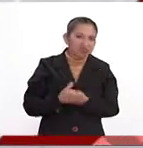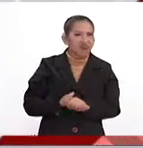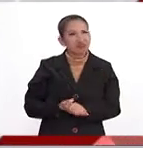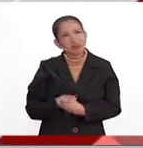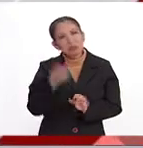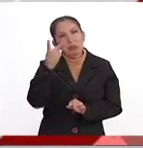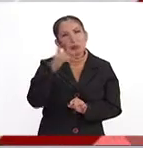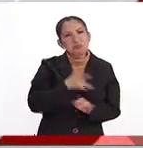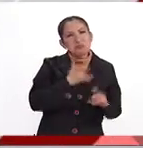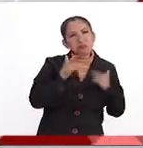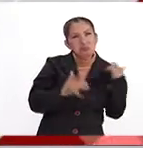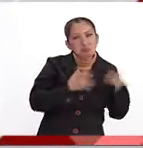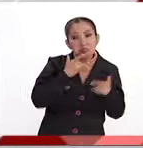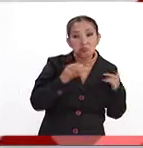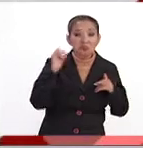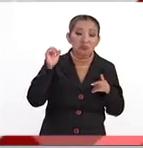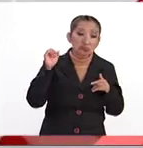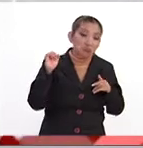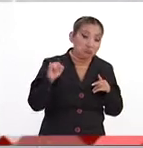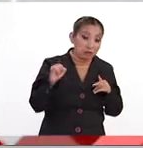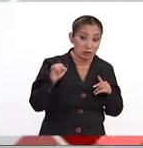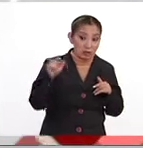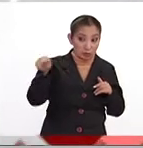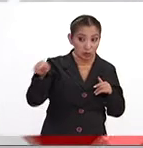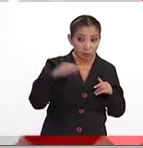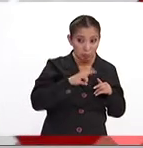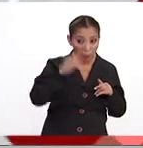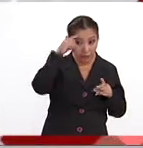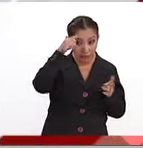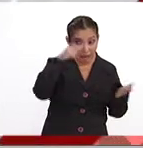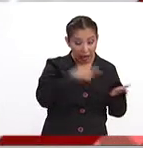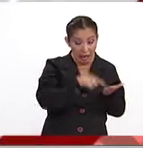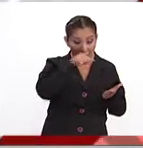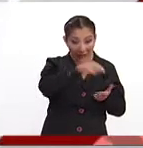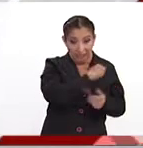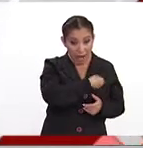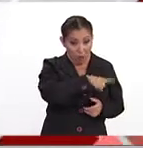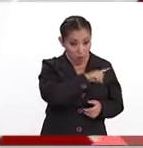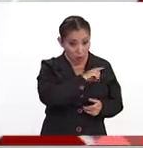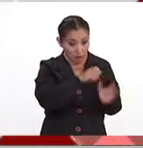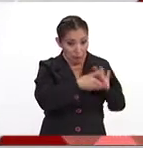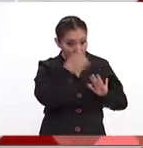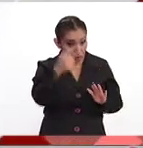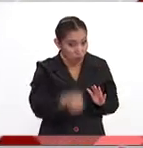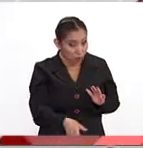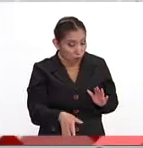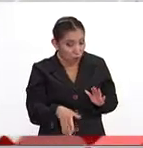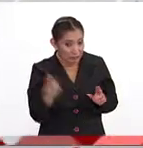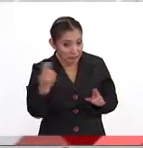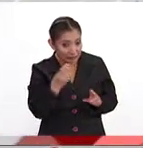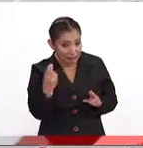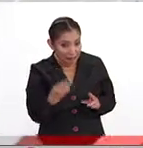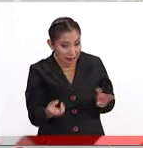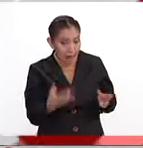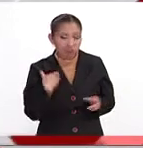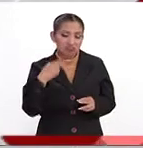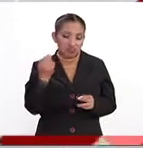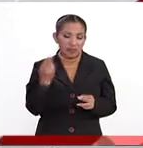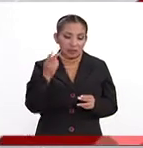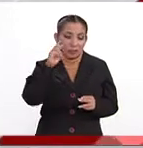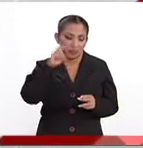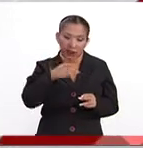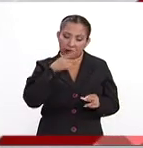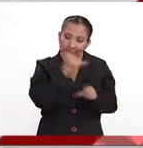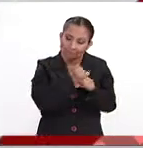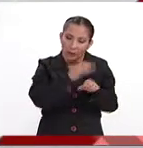ponerlo aquí en el dilema de si lo podemos considerar como un caso de salud pública. Creo que estamos obligados a seguir este